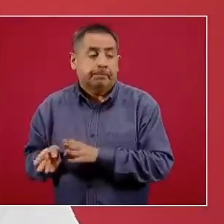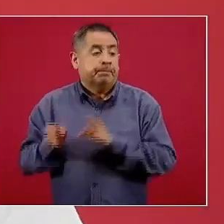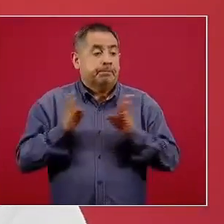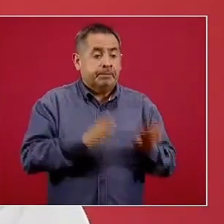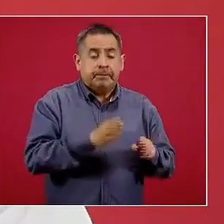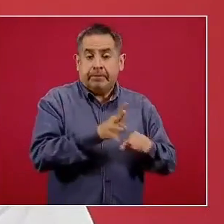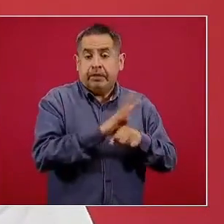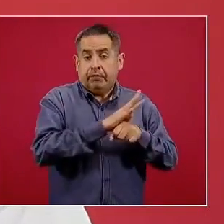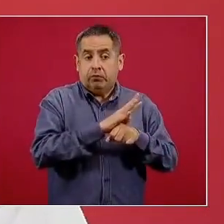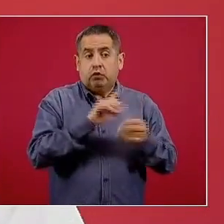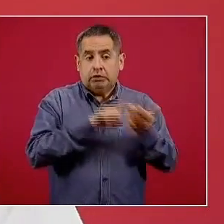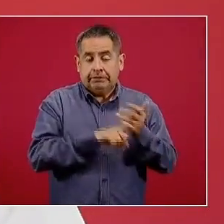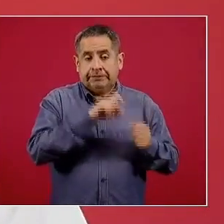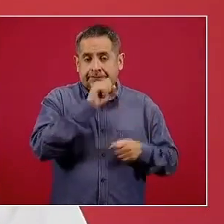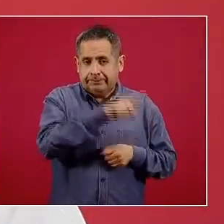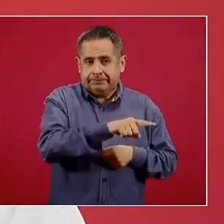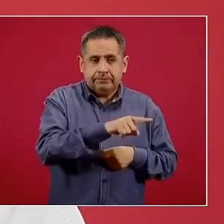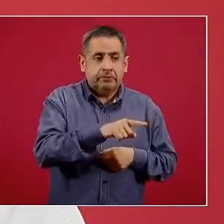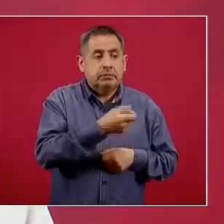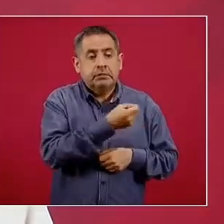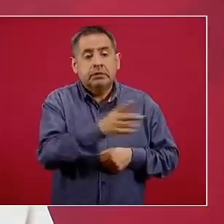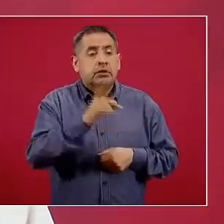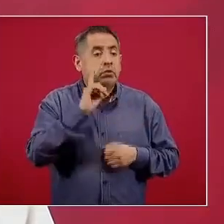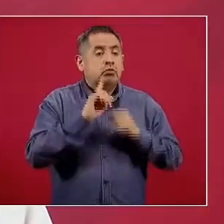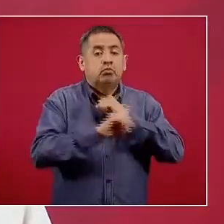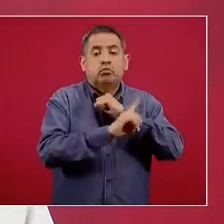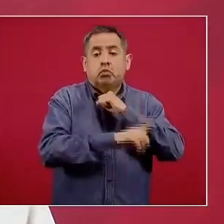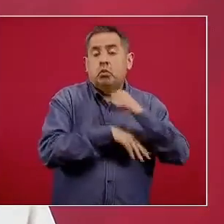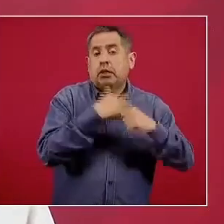caso de influenza, embarazadas.